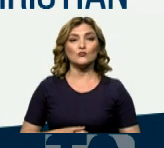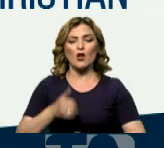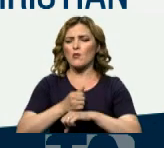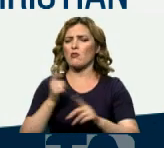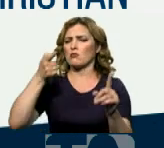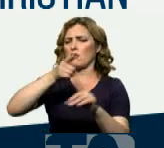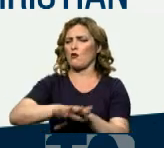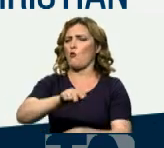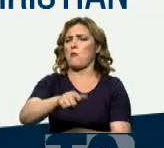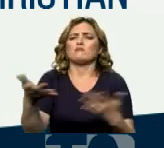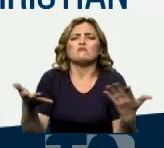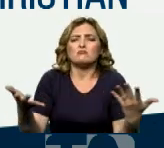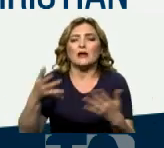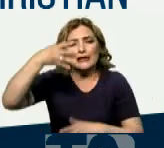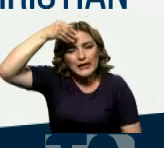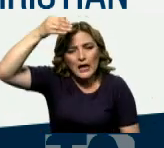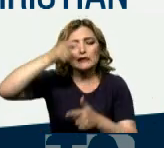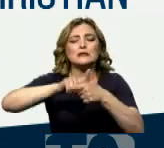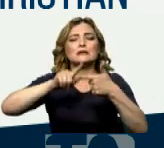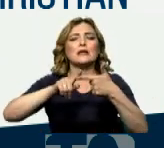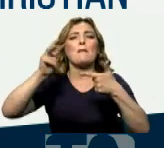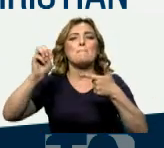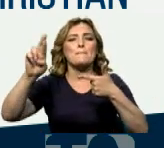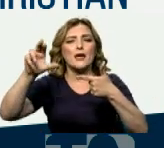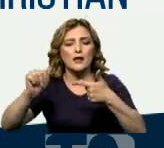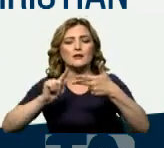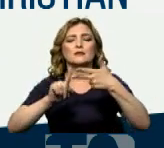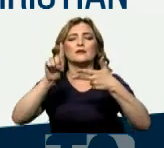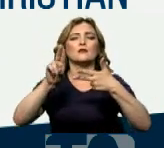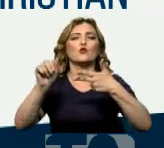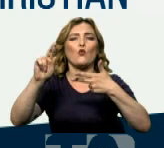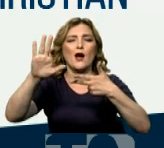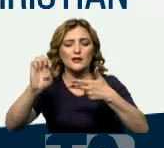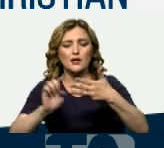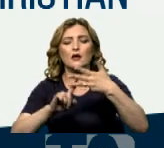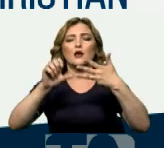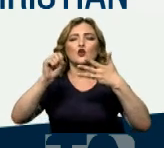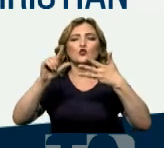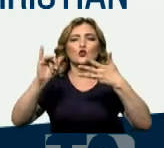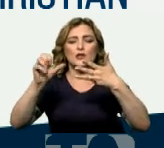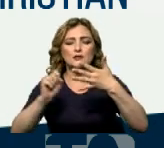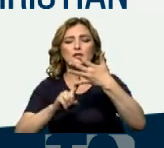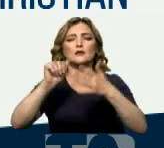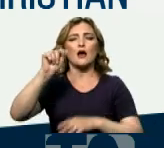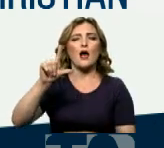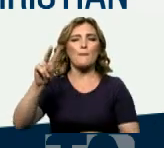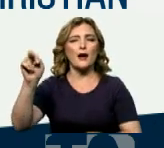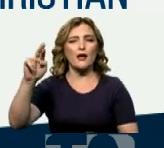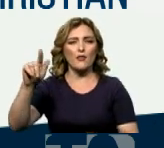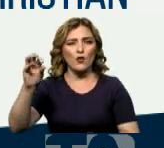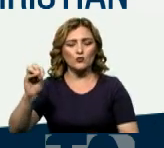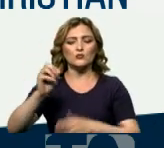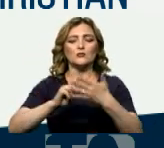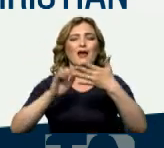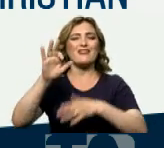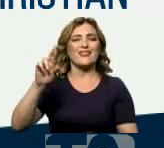autores directos. Nos referimos a Jorge Glass, Alexis Mera, María Duarte, Walter Solís, Vinicio Alvarado, Pamela Martínez, Laura Terán, Cristian